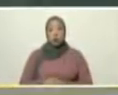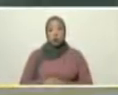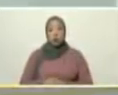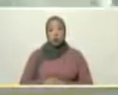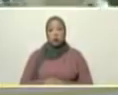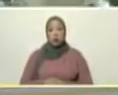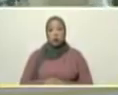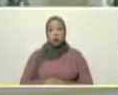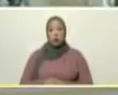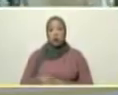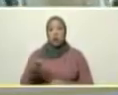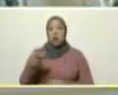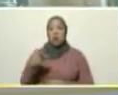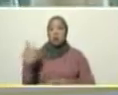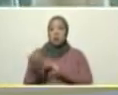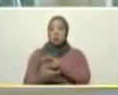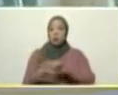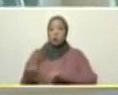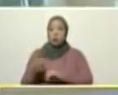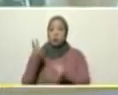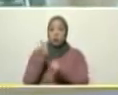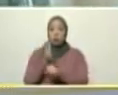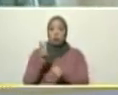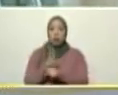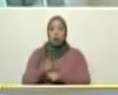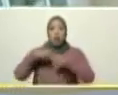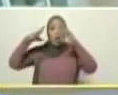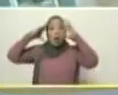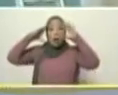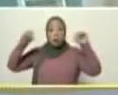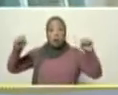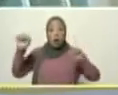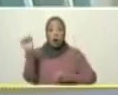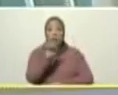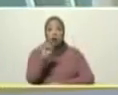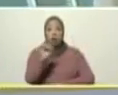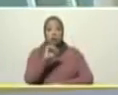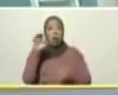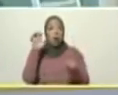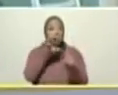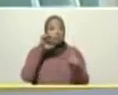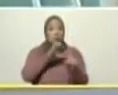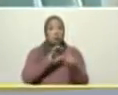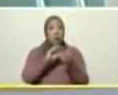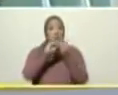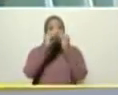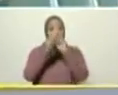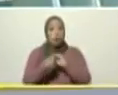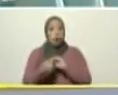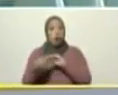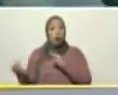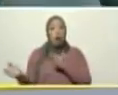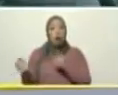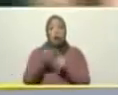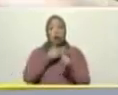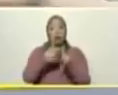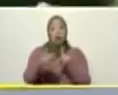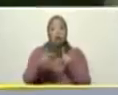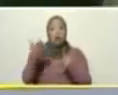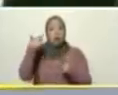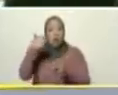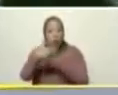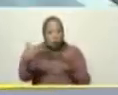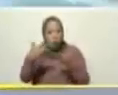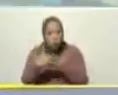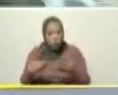se destruía los vehículos de una embajada protegida por la Convención de Viena, por la Convención de Ginebra,